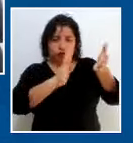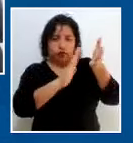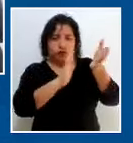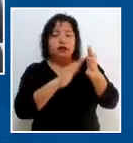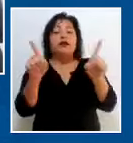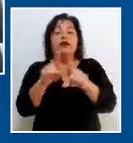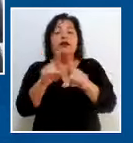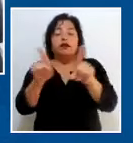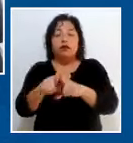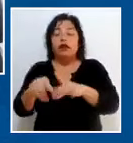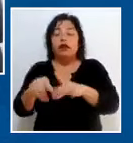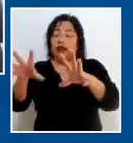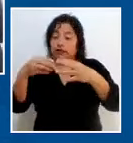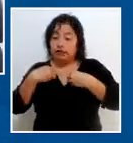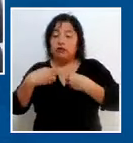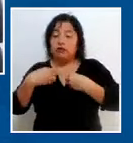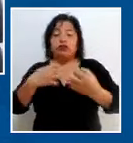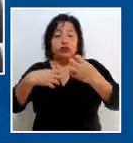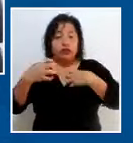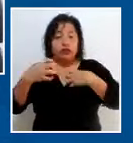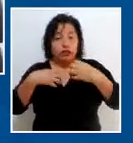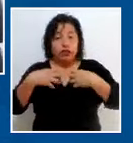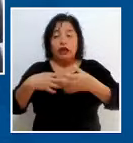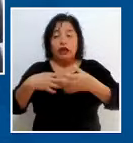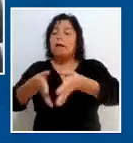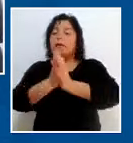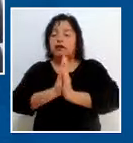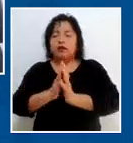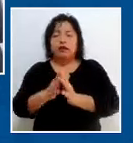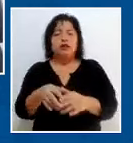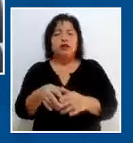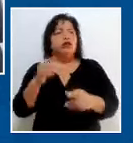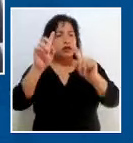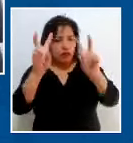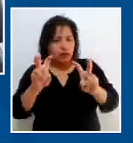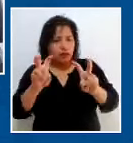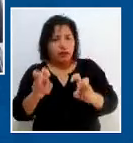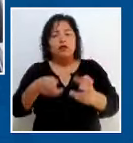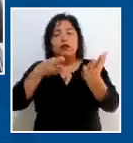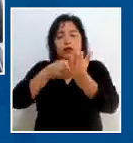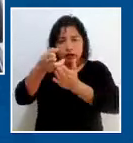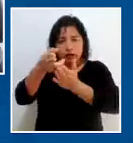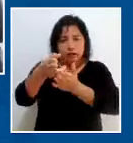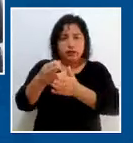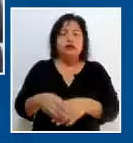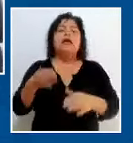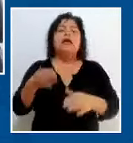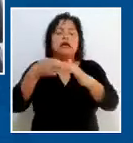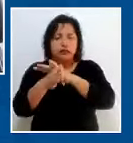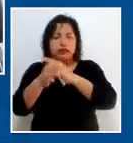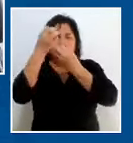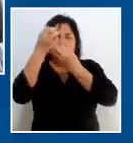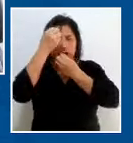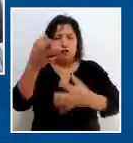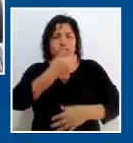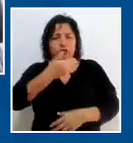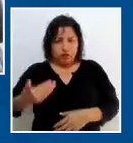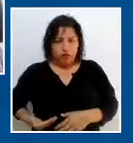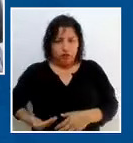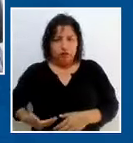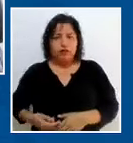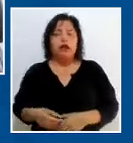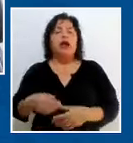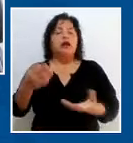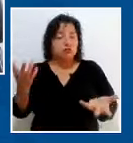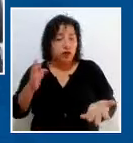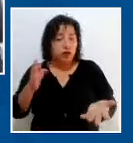también recibimos quejas, petitorios y consultas en materia de transparencia y acceso a la información pública. De hecho, en